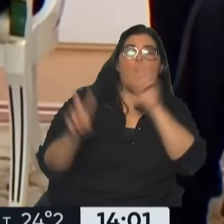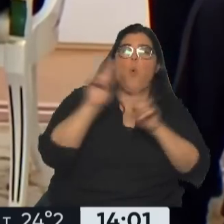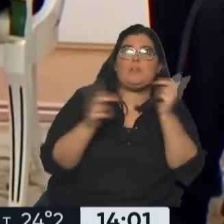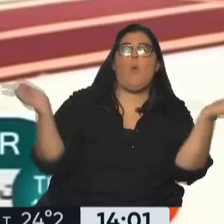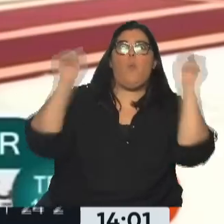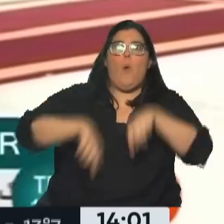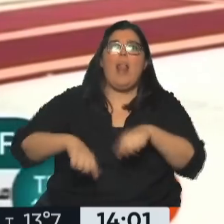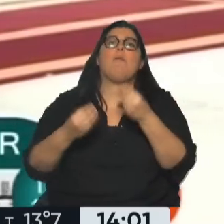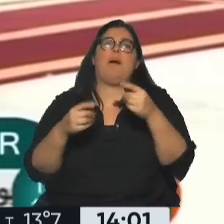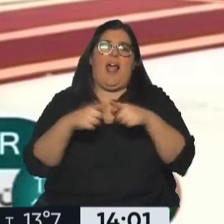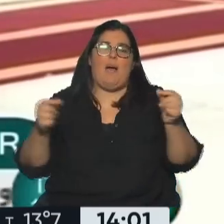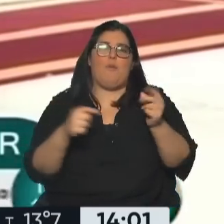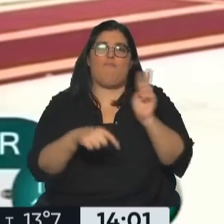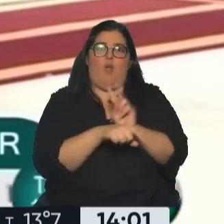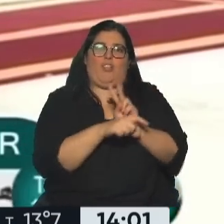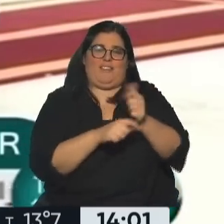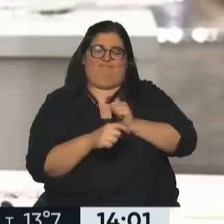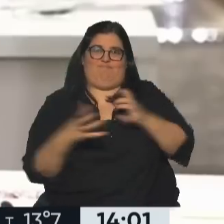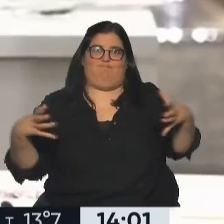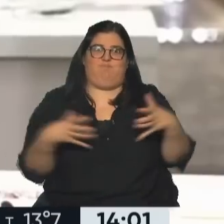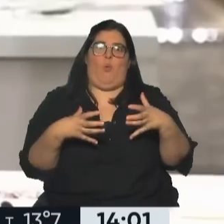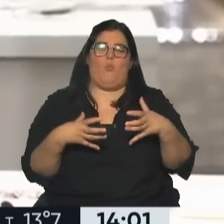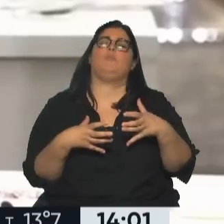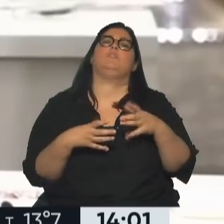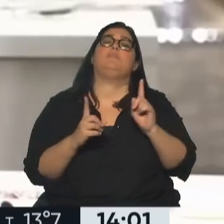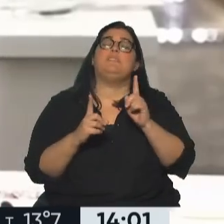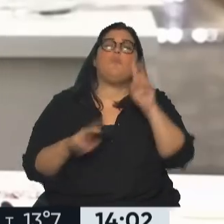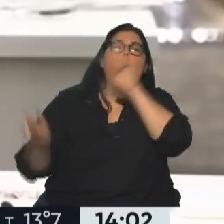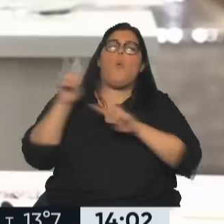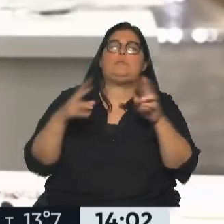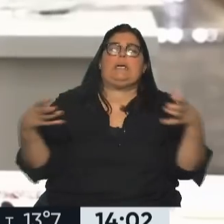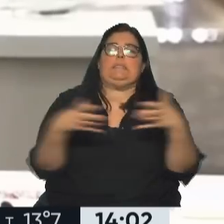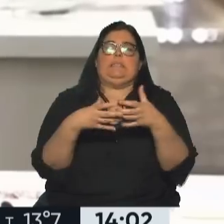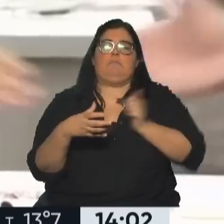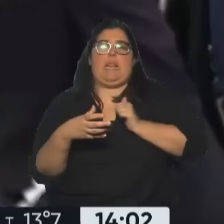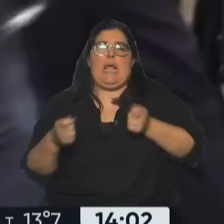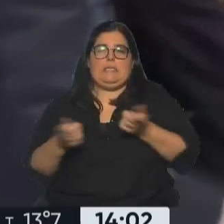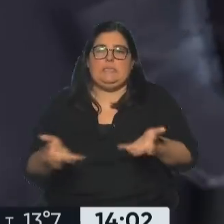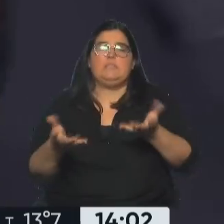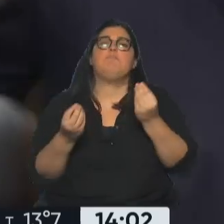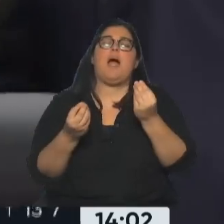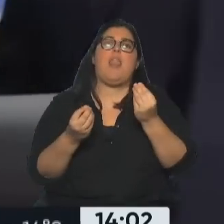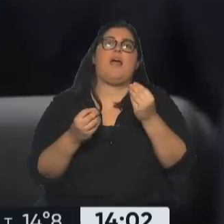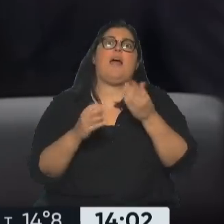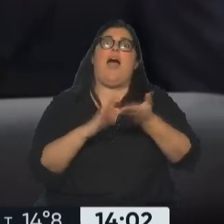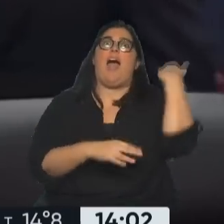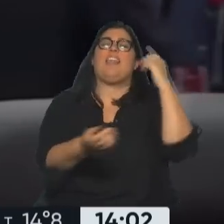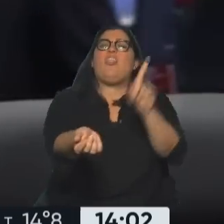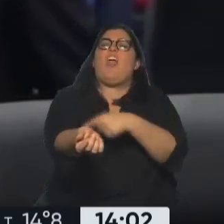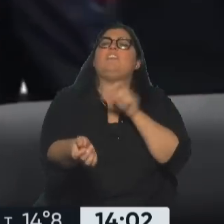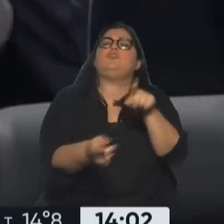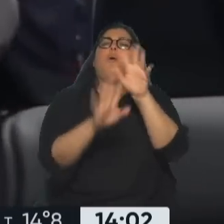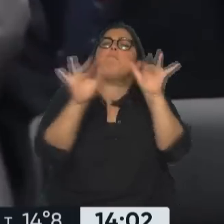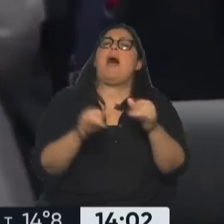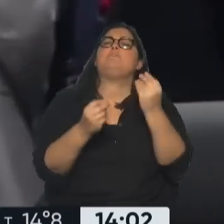rearme agresivo de Japón. Los motivos de esta militarización, que incluían la discusión sobre un tema tabú para la tradición pacifista de